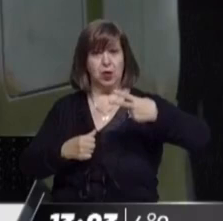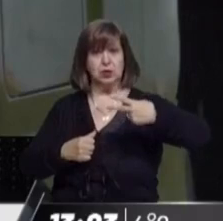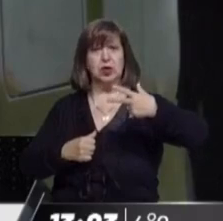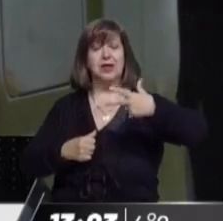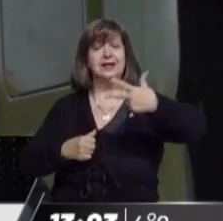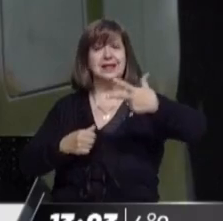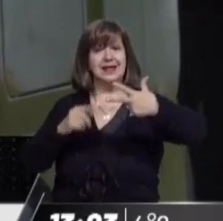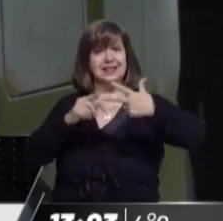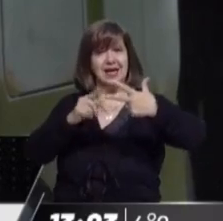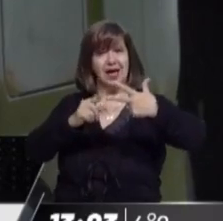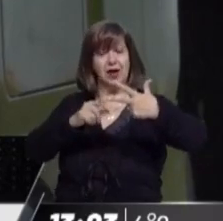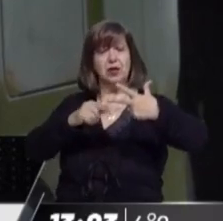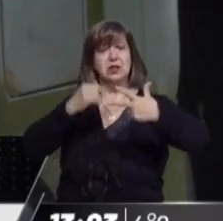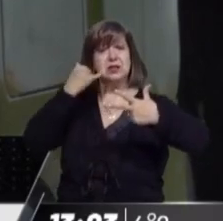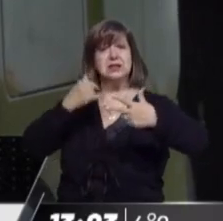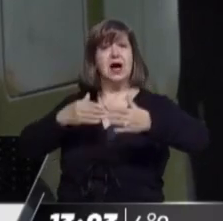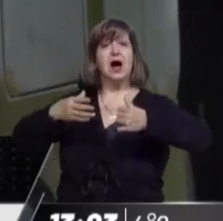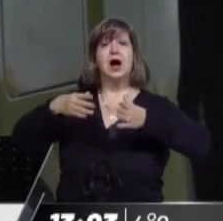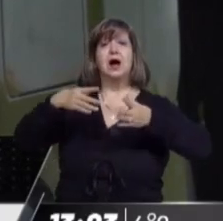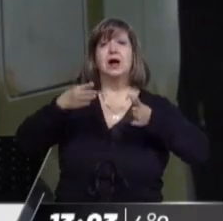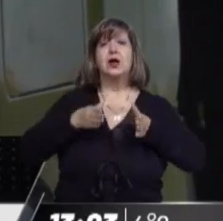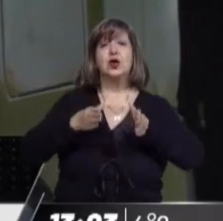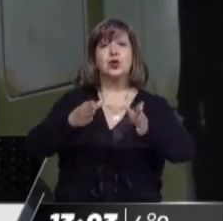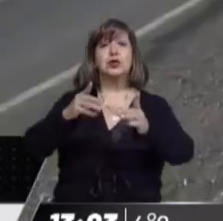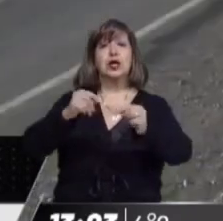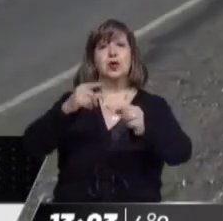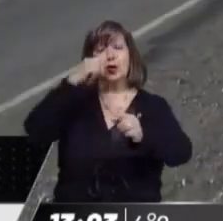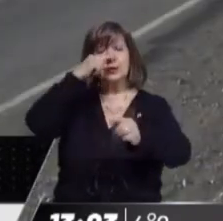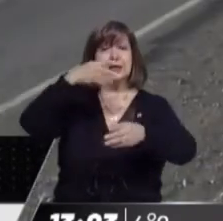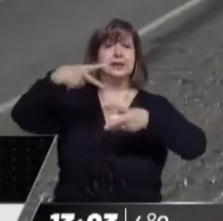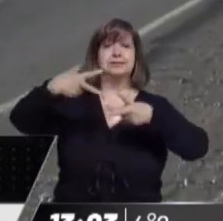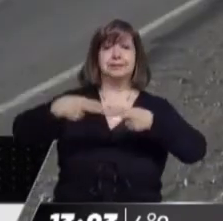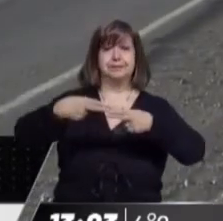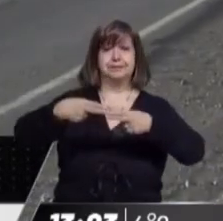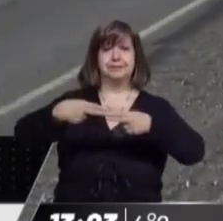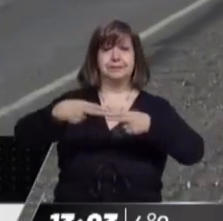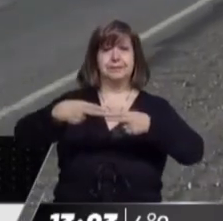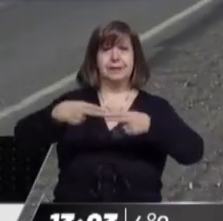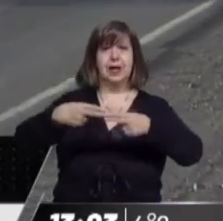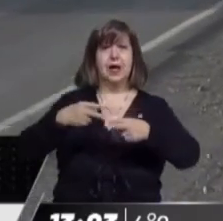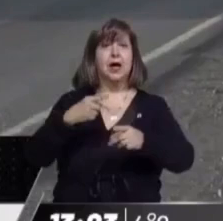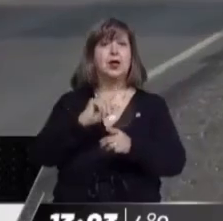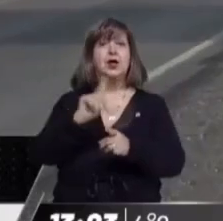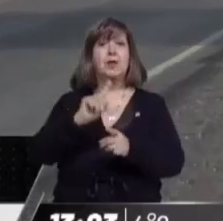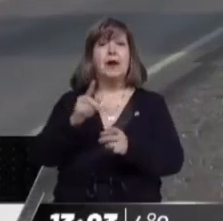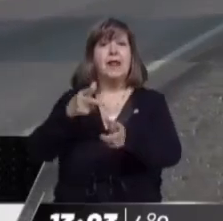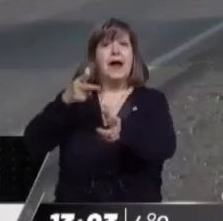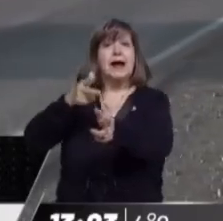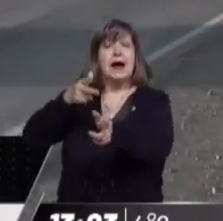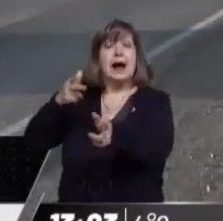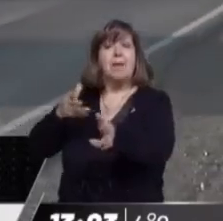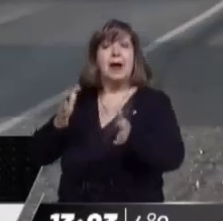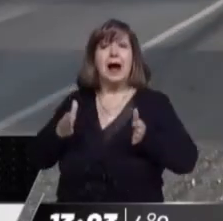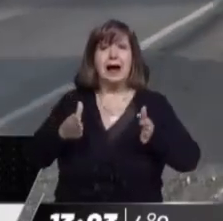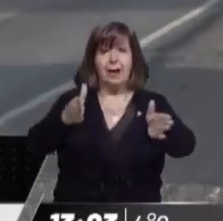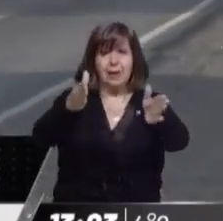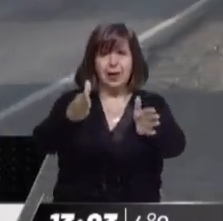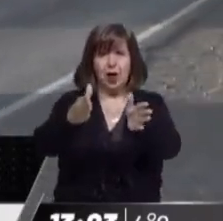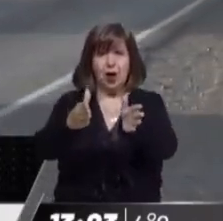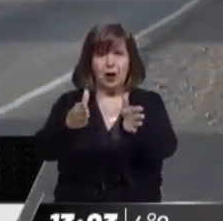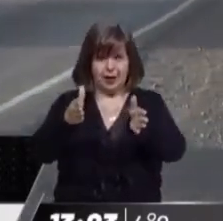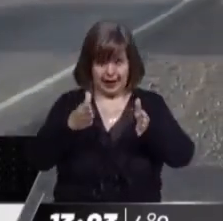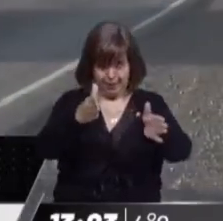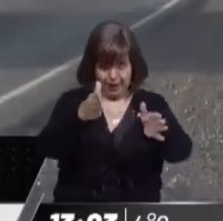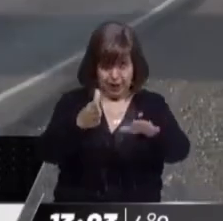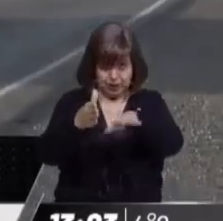ruta 40 y ruta 7 para no dejar acceder a los camiones. No pueden estar los camiones en la orilla del camino, tienen que estar concentrados en